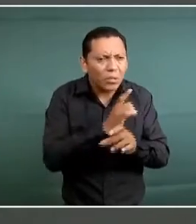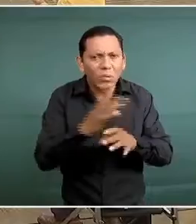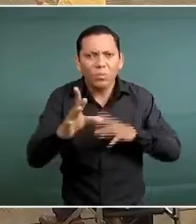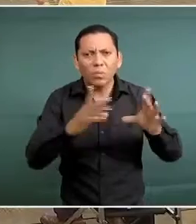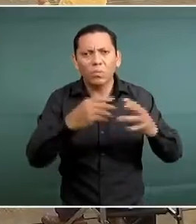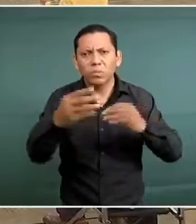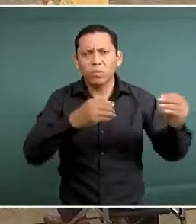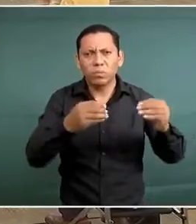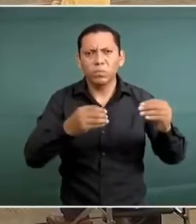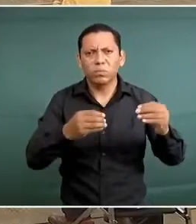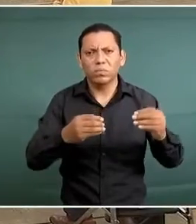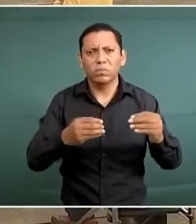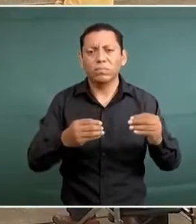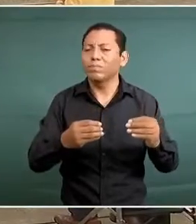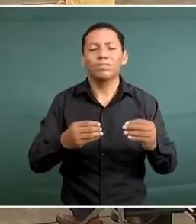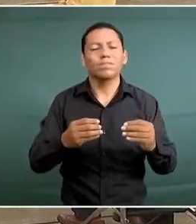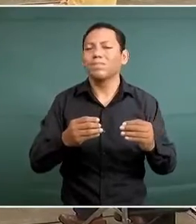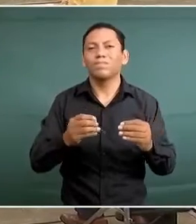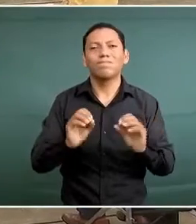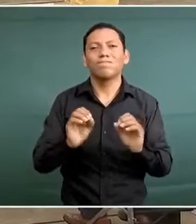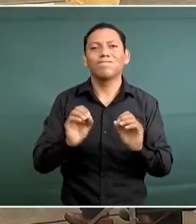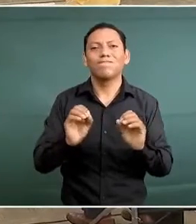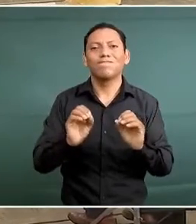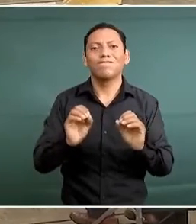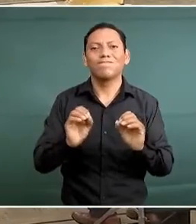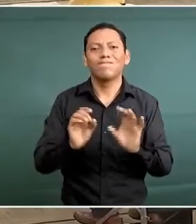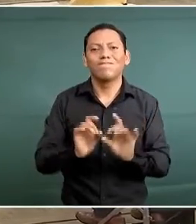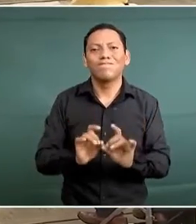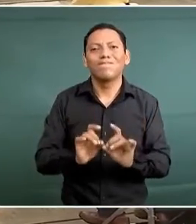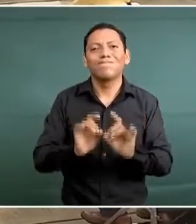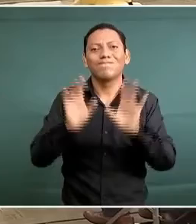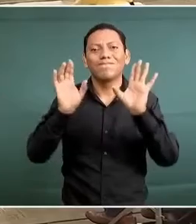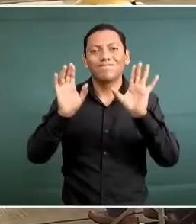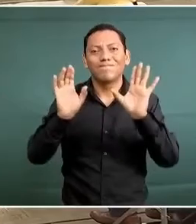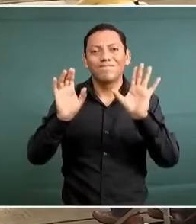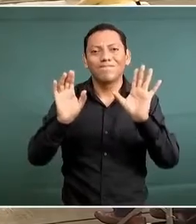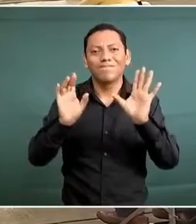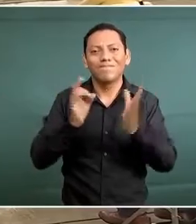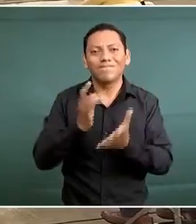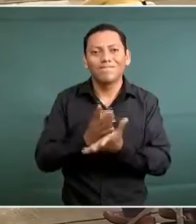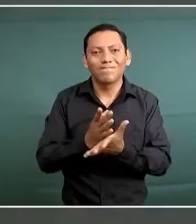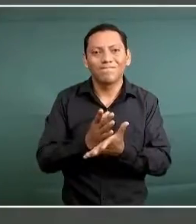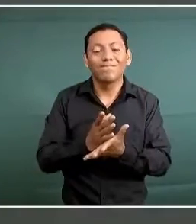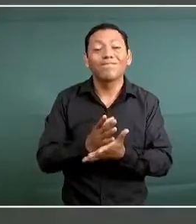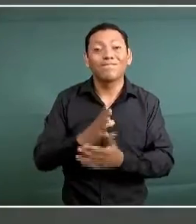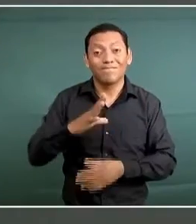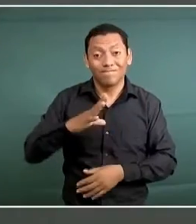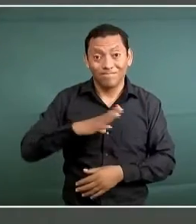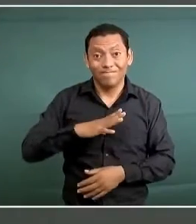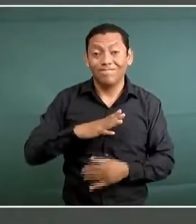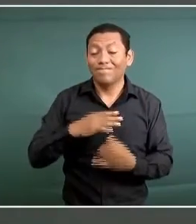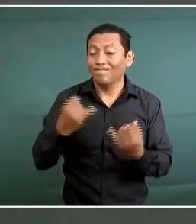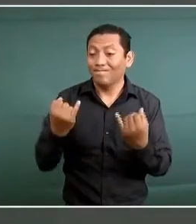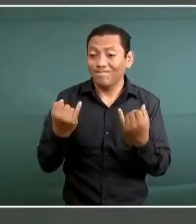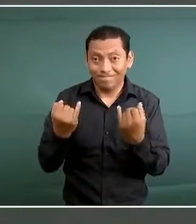sucediendo esta desgracia cuando se trata de